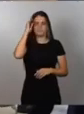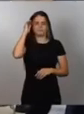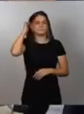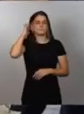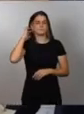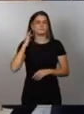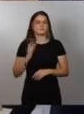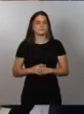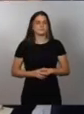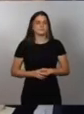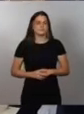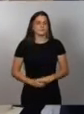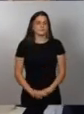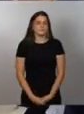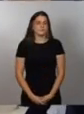Gracias.